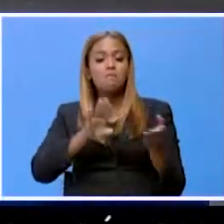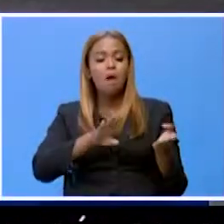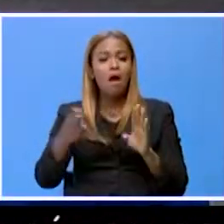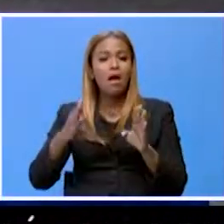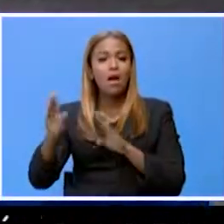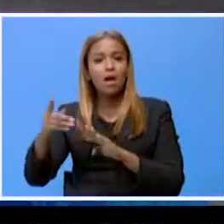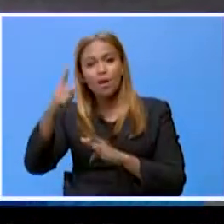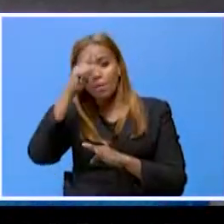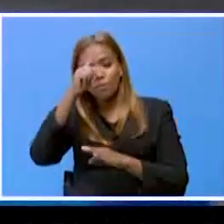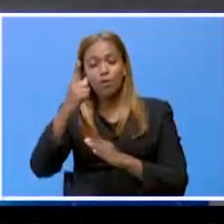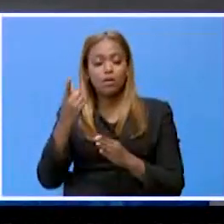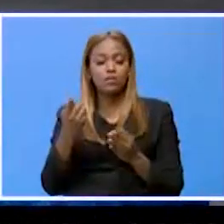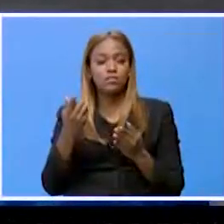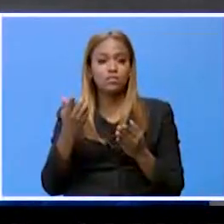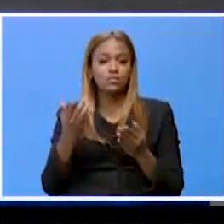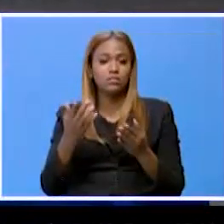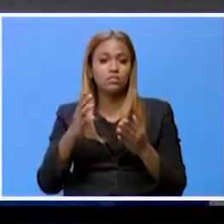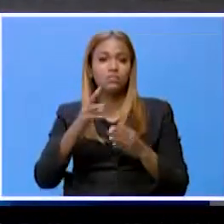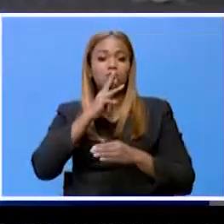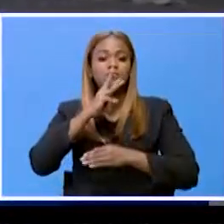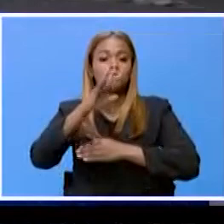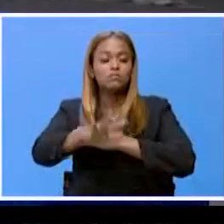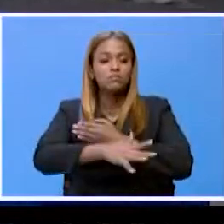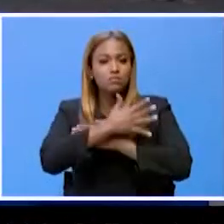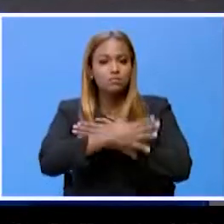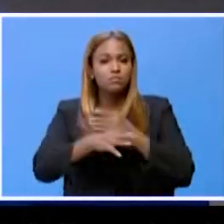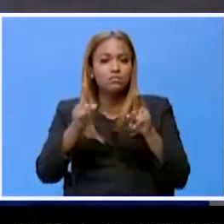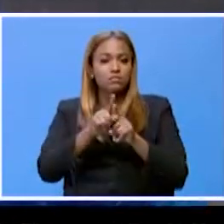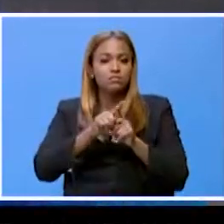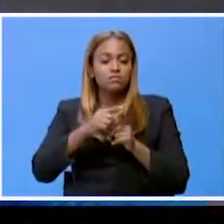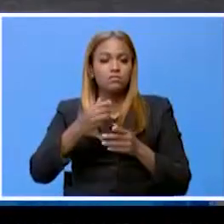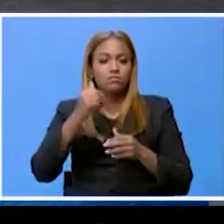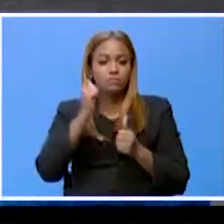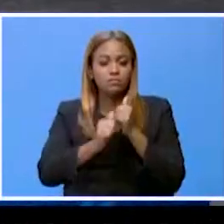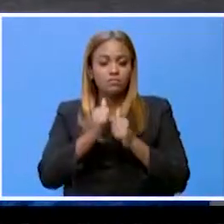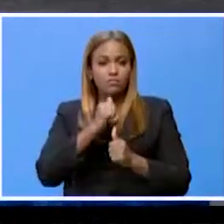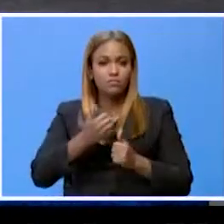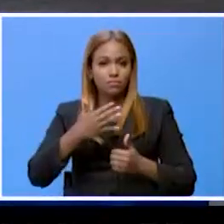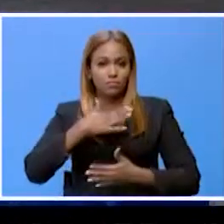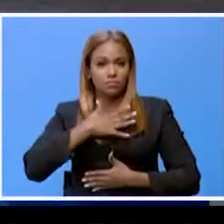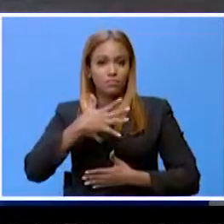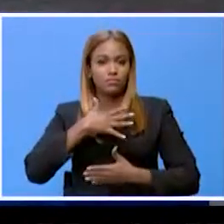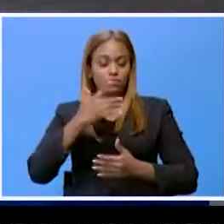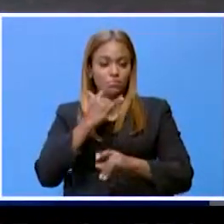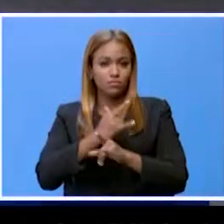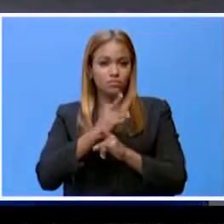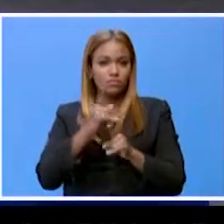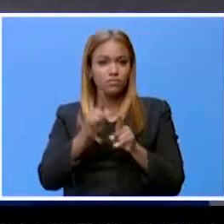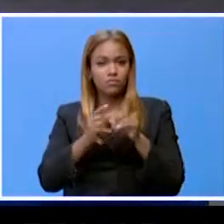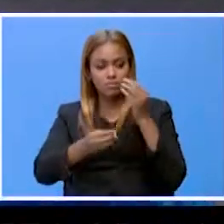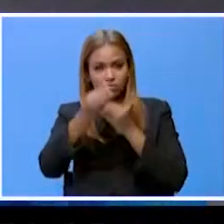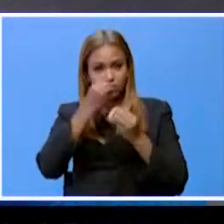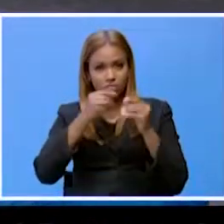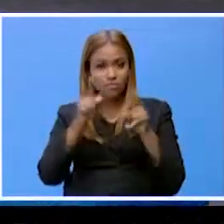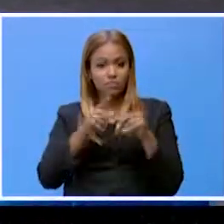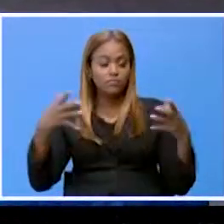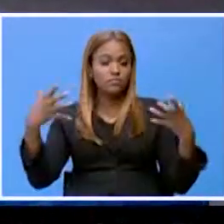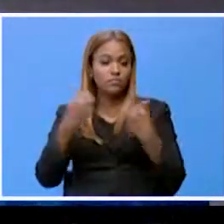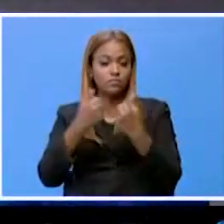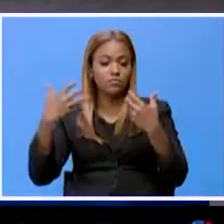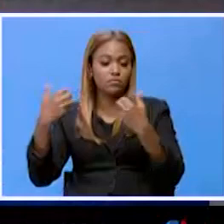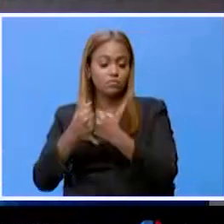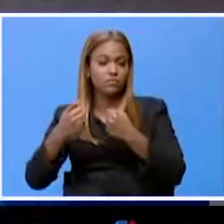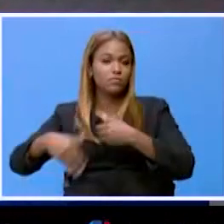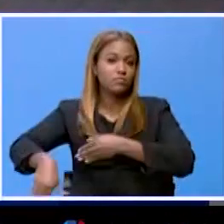por inmersión, igualmente también las intoxicaciones alcohólicas y alimenticias y los accidentes de